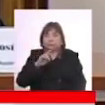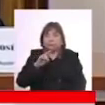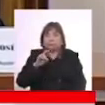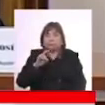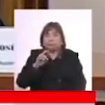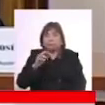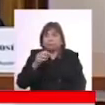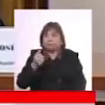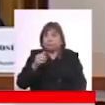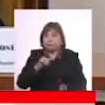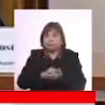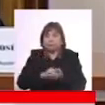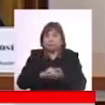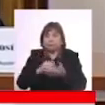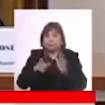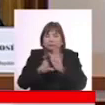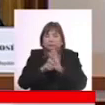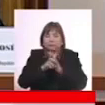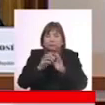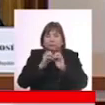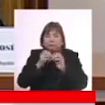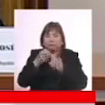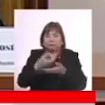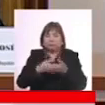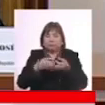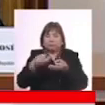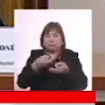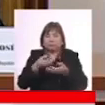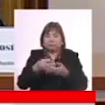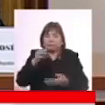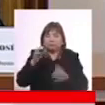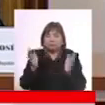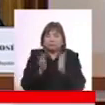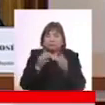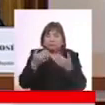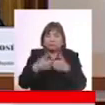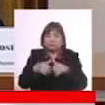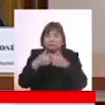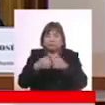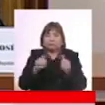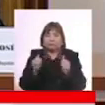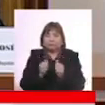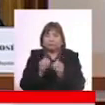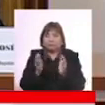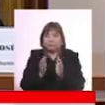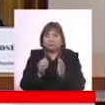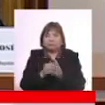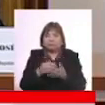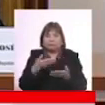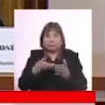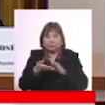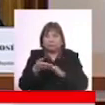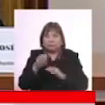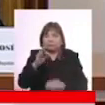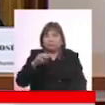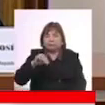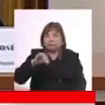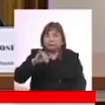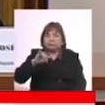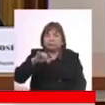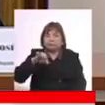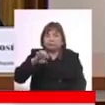3554-2022-PE, ley que promueve la reactivación económica de las micro, pequeñas y medianas empresas a través del Fondo